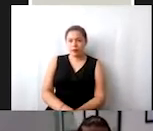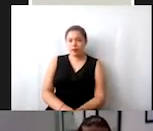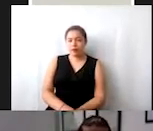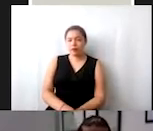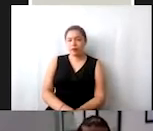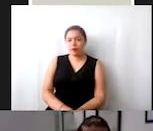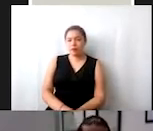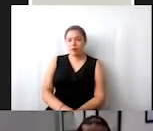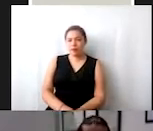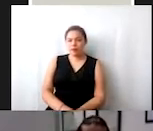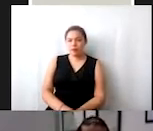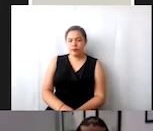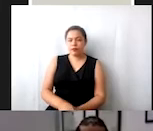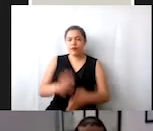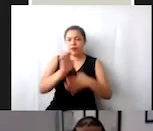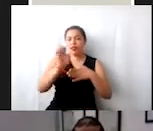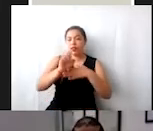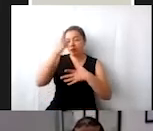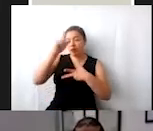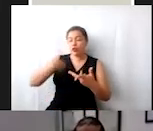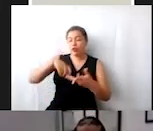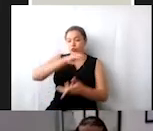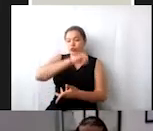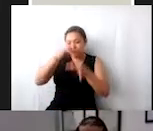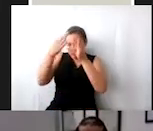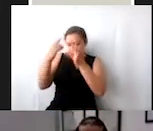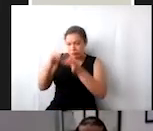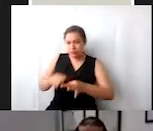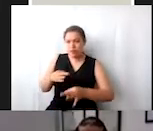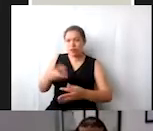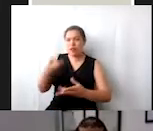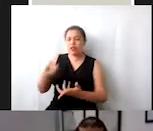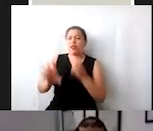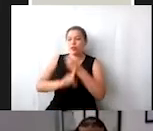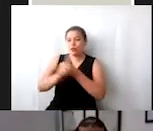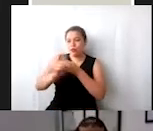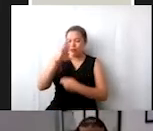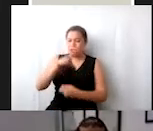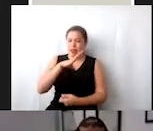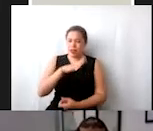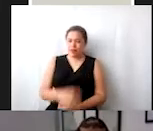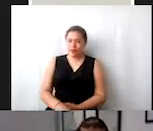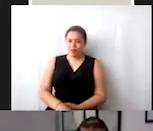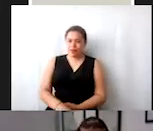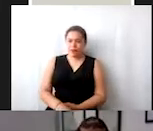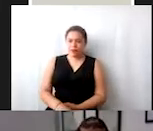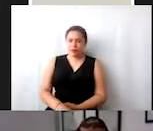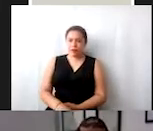esto de estar al corriente de las obligaciones fiscales, pues sí se vuelve un problema. Que ahorita vamos a ver